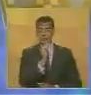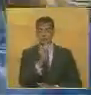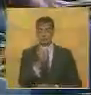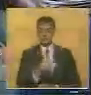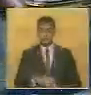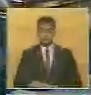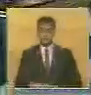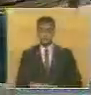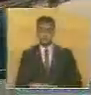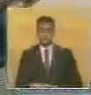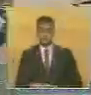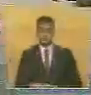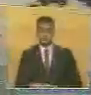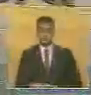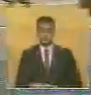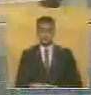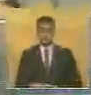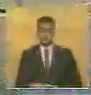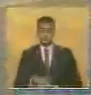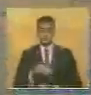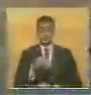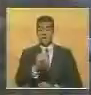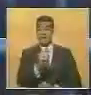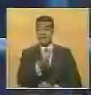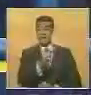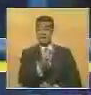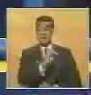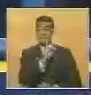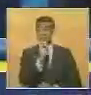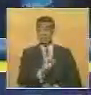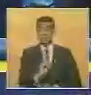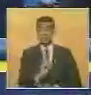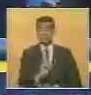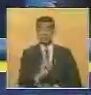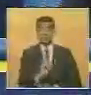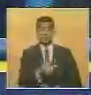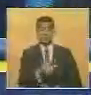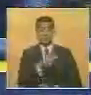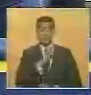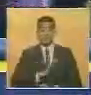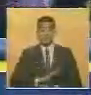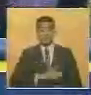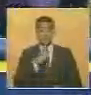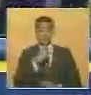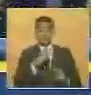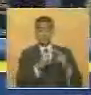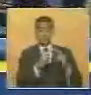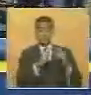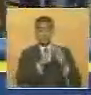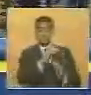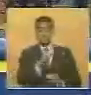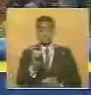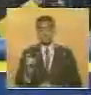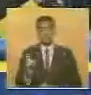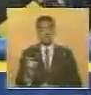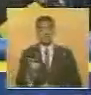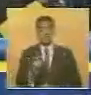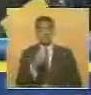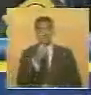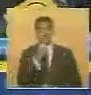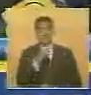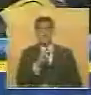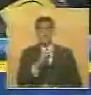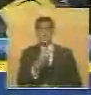detalles. En el Moján, municipio Mara, al norte del Zulia, María Corina Machado estuvo en contacto con la gente. Me dice,